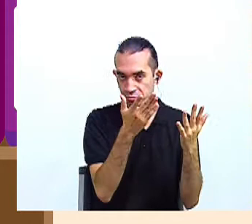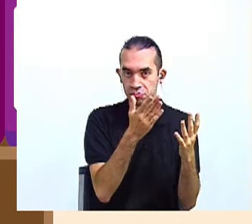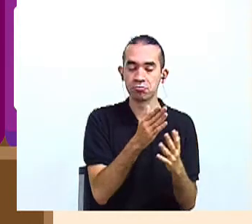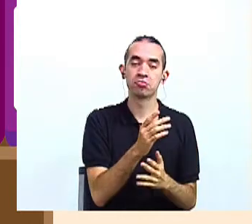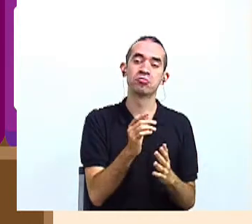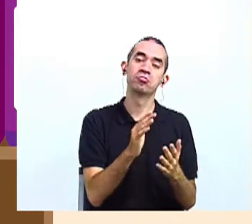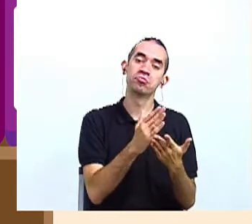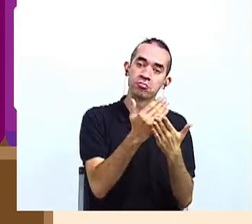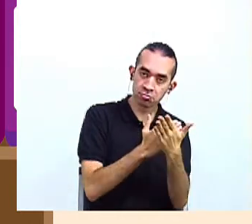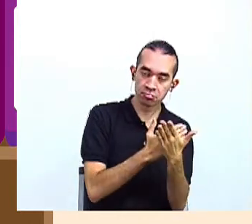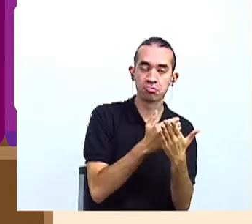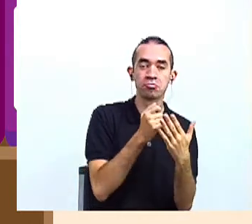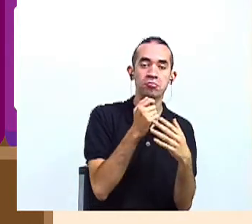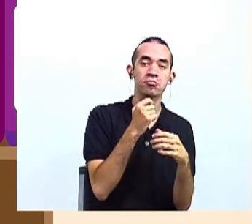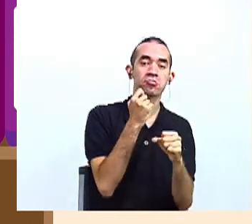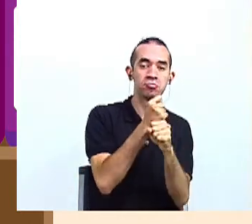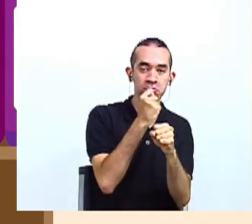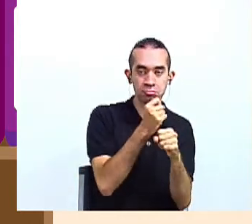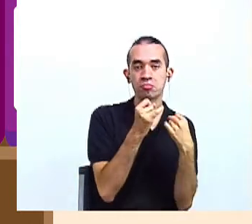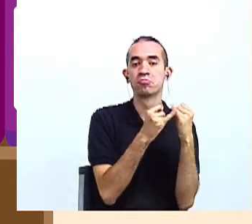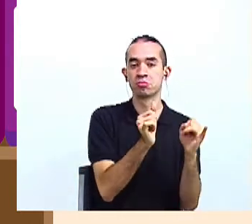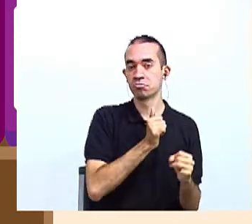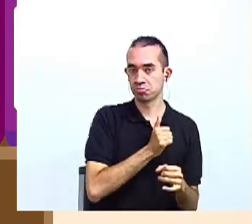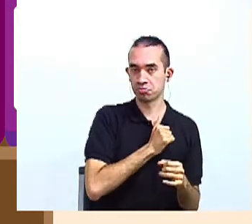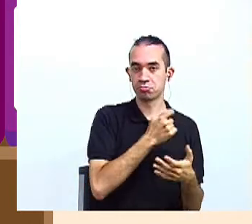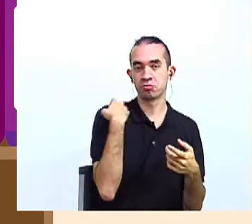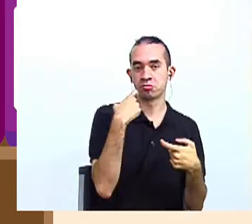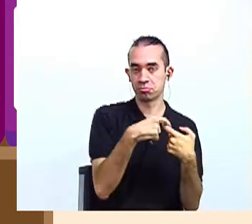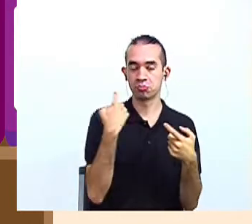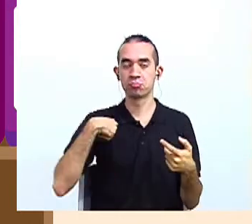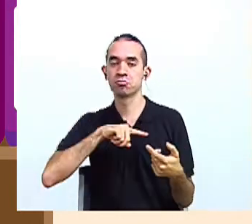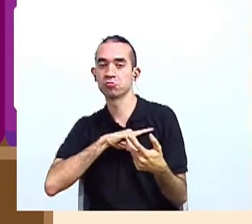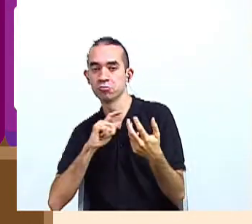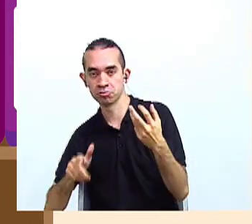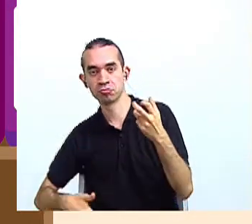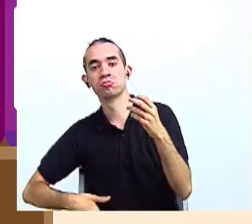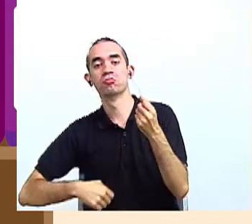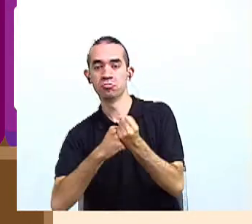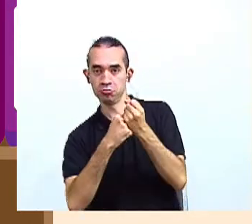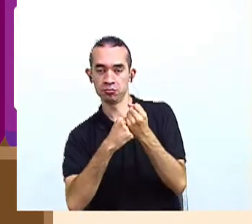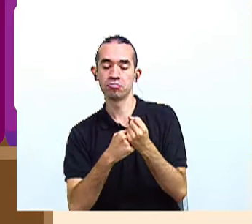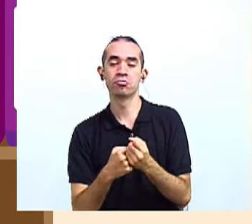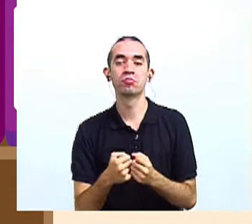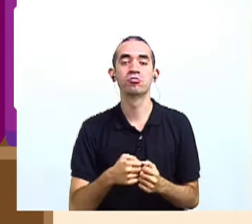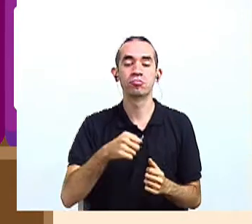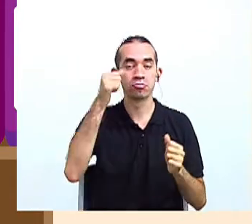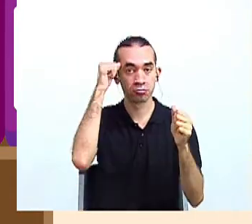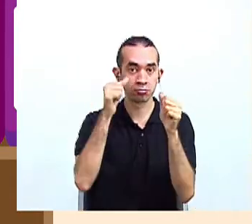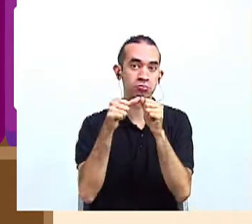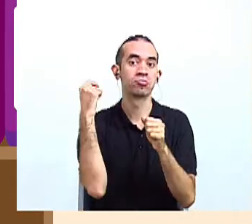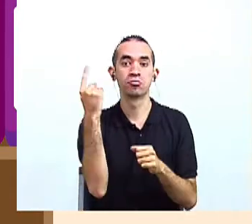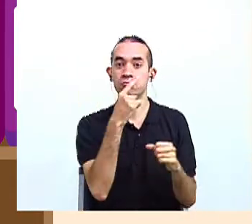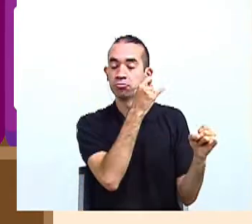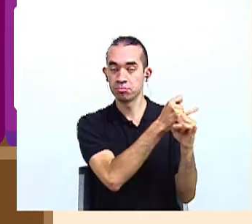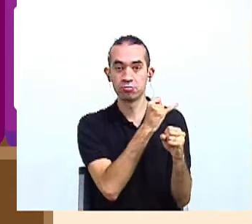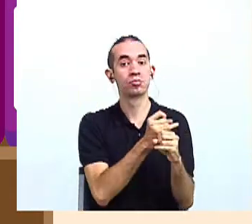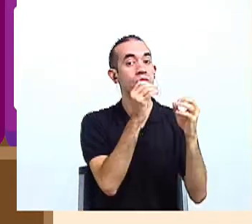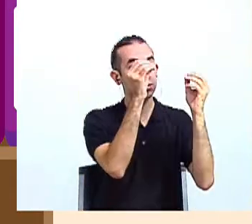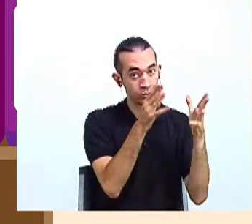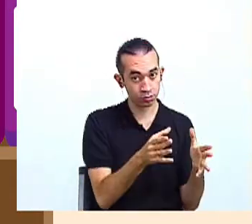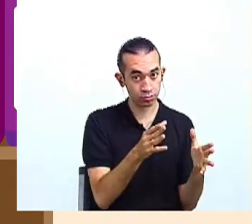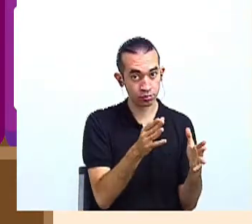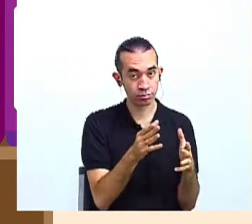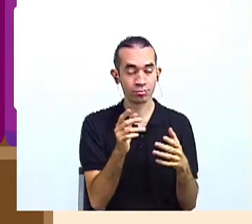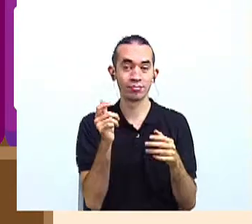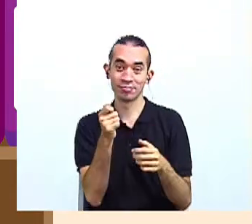las guías autónomas de español. Sí, recuerden mantener siempre el contacto con su institución, con sus profesores y con